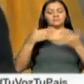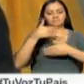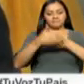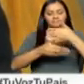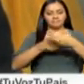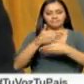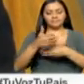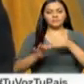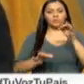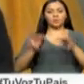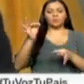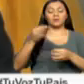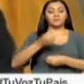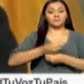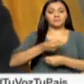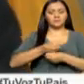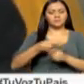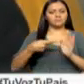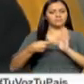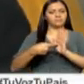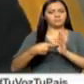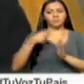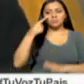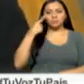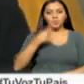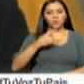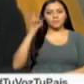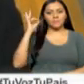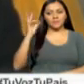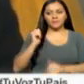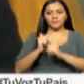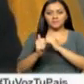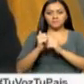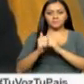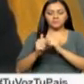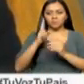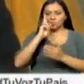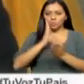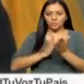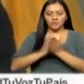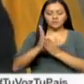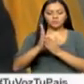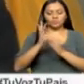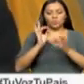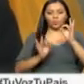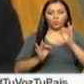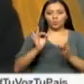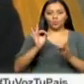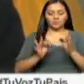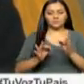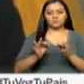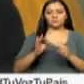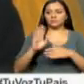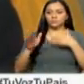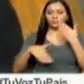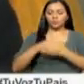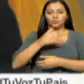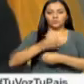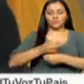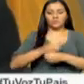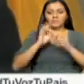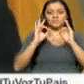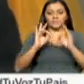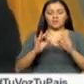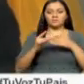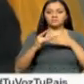acción de jueces y juezas que hagan gala de su probidad, con fiscales que ejerzan la acción pública en nombre de la ciudadanía,